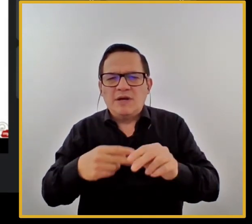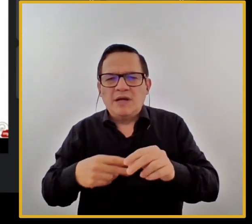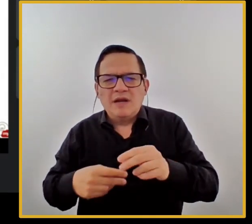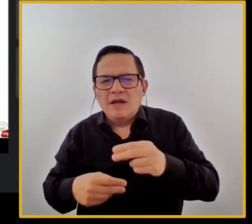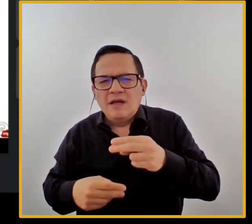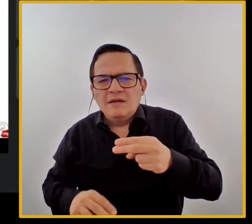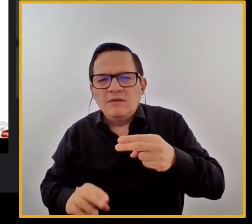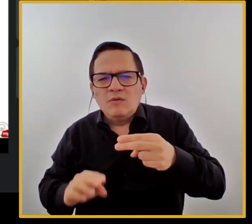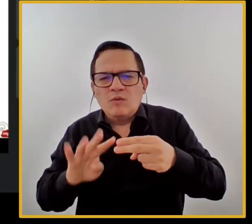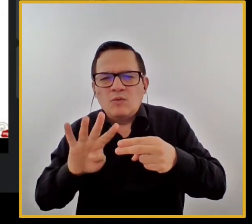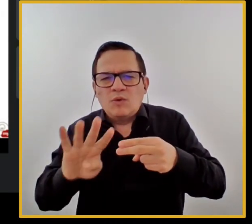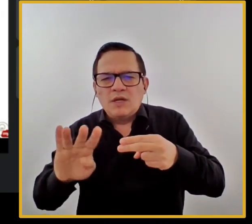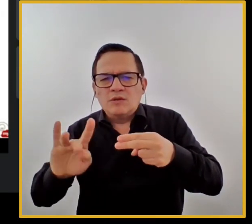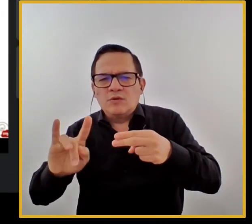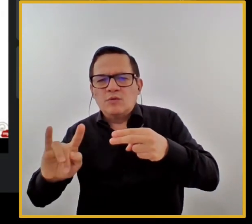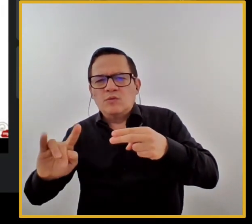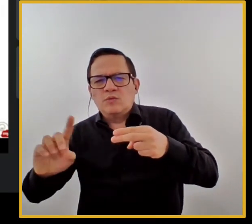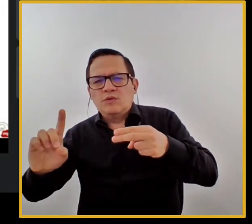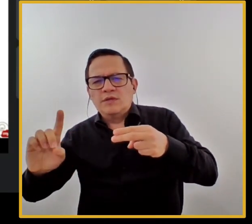sea, U de U.